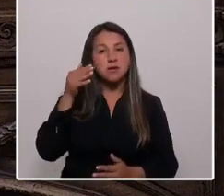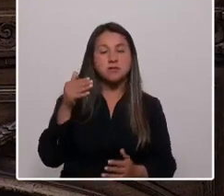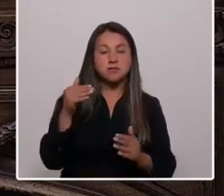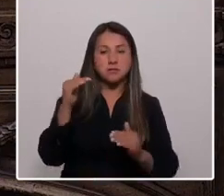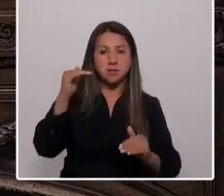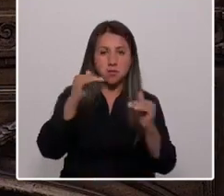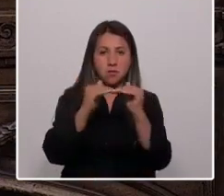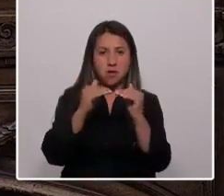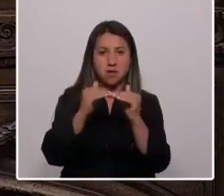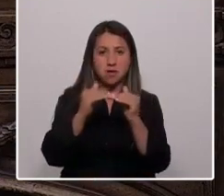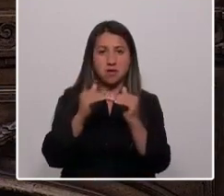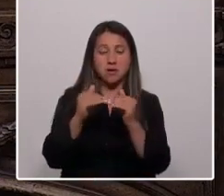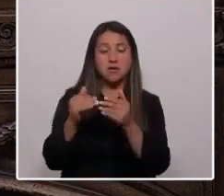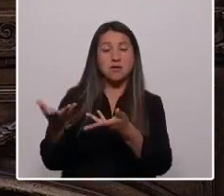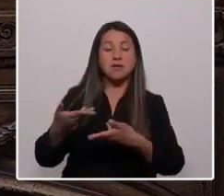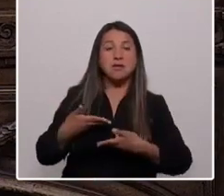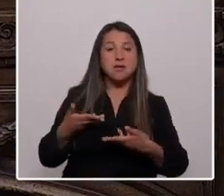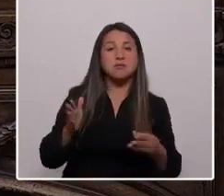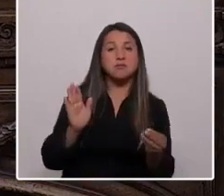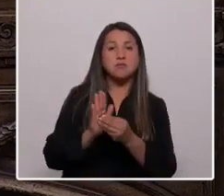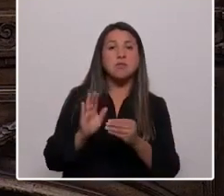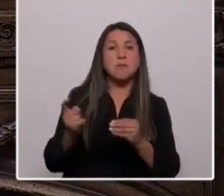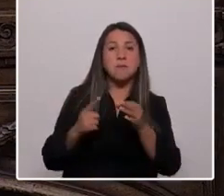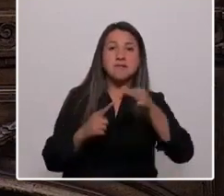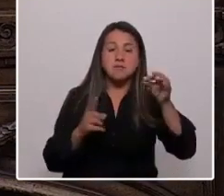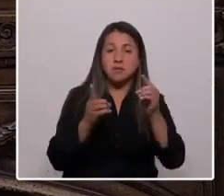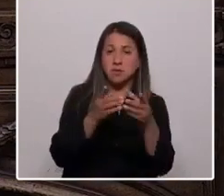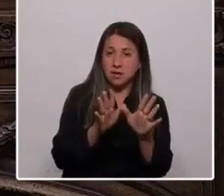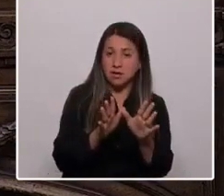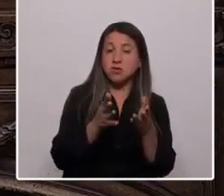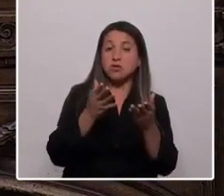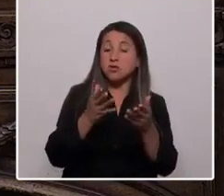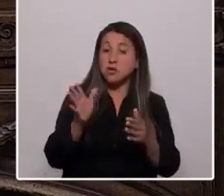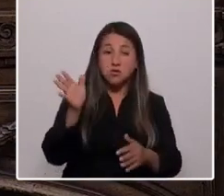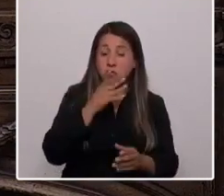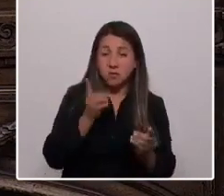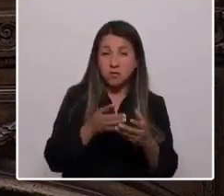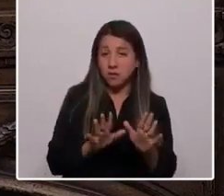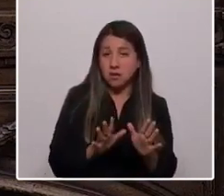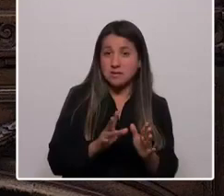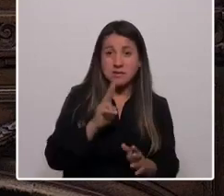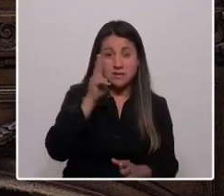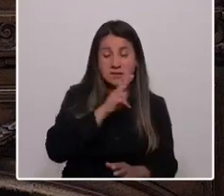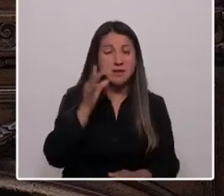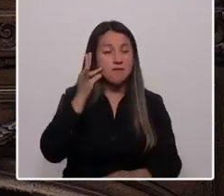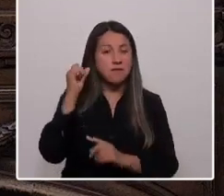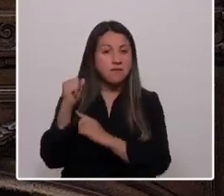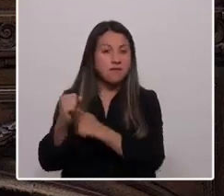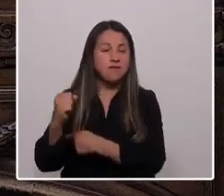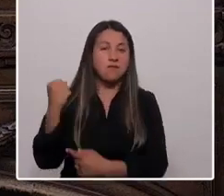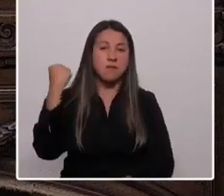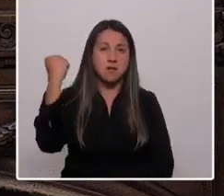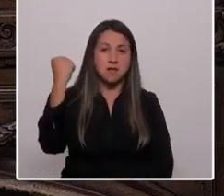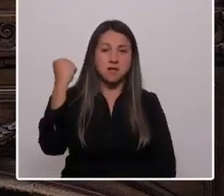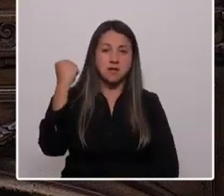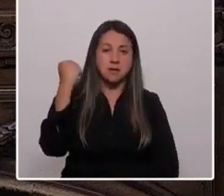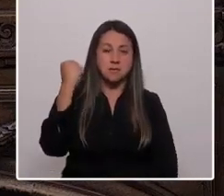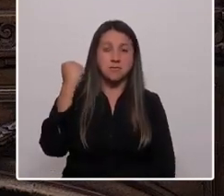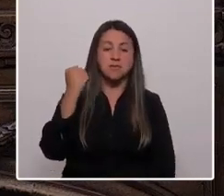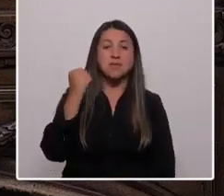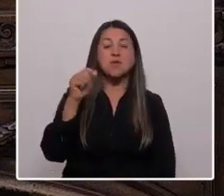consagrar el principio democrático pero sabiendo que ya no hay democracia si no es feminista un lápiz morado que en definitiva